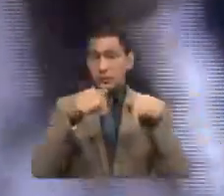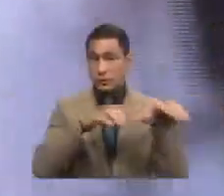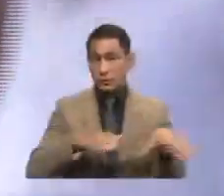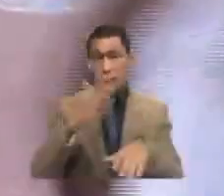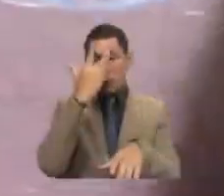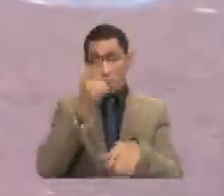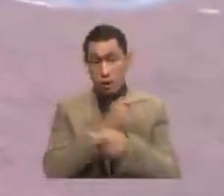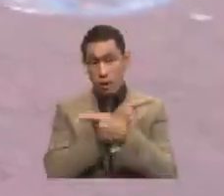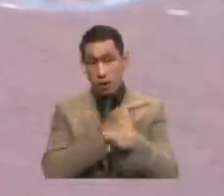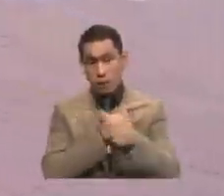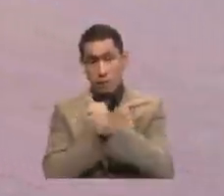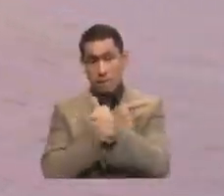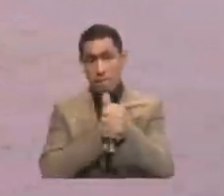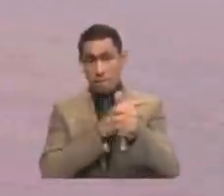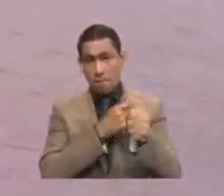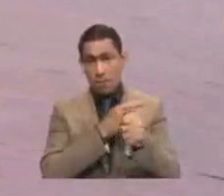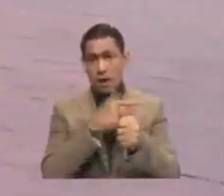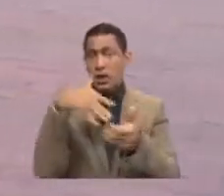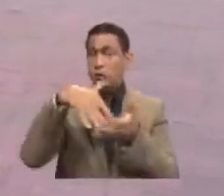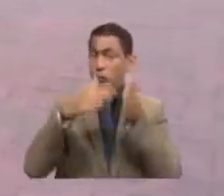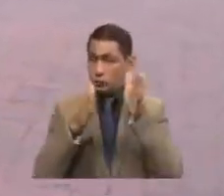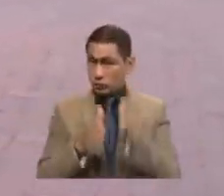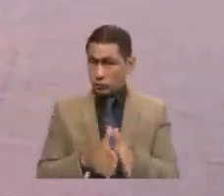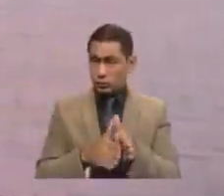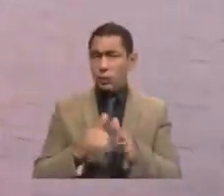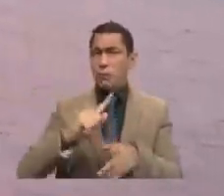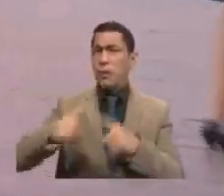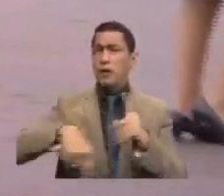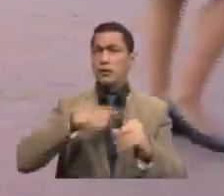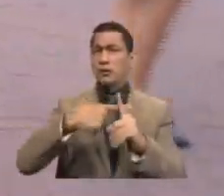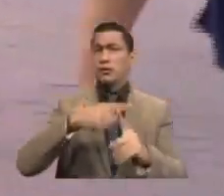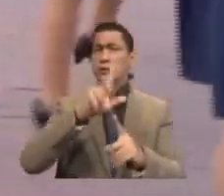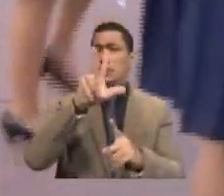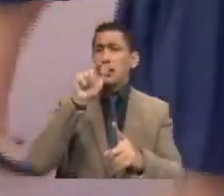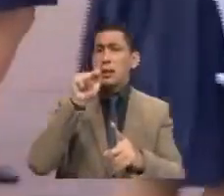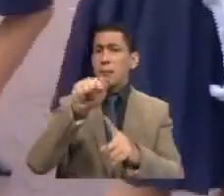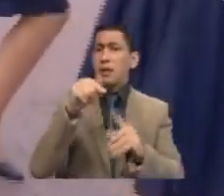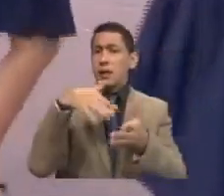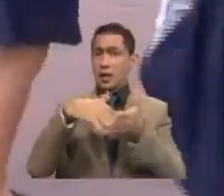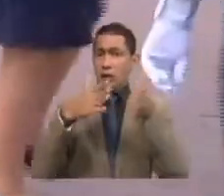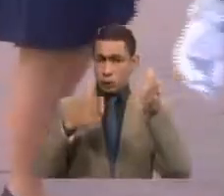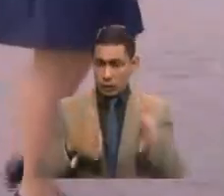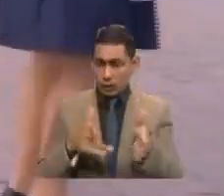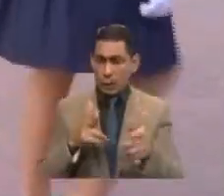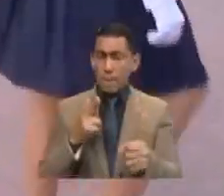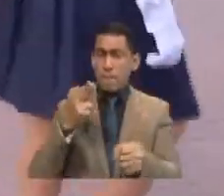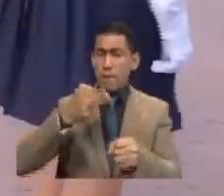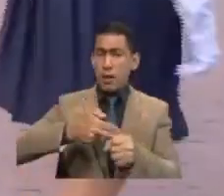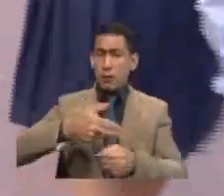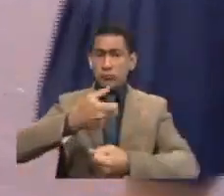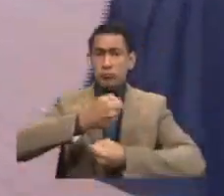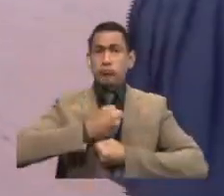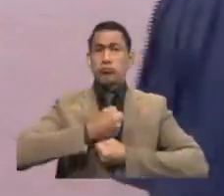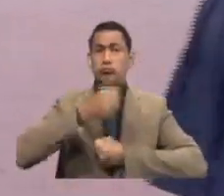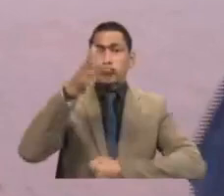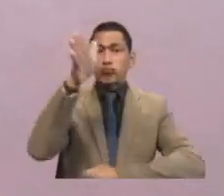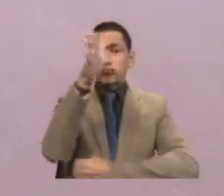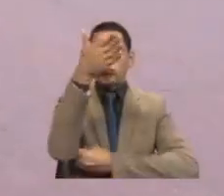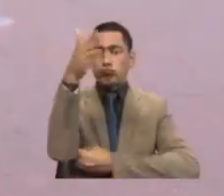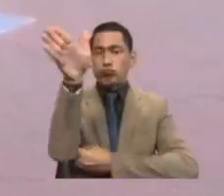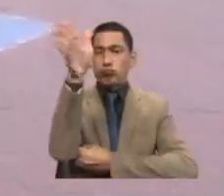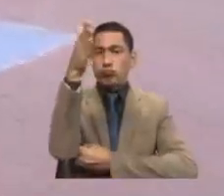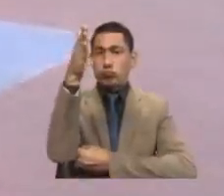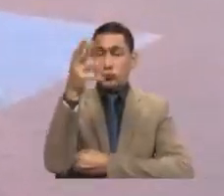nacional estamos hablando de 3.703 estudiantes que serán proclamados como abanderados. Como ustedes están viendo,